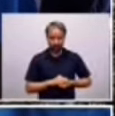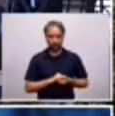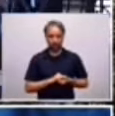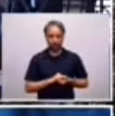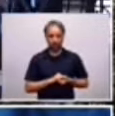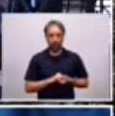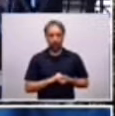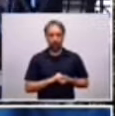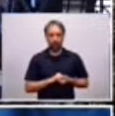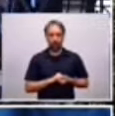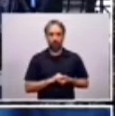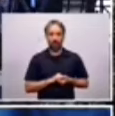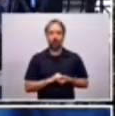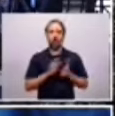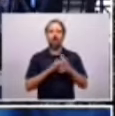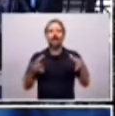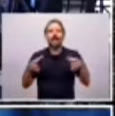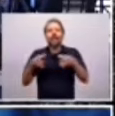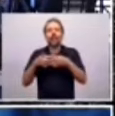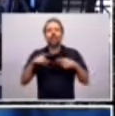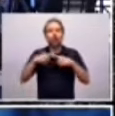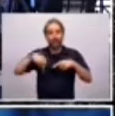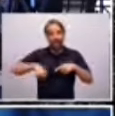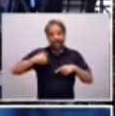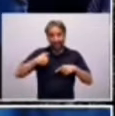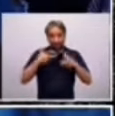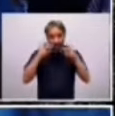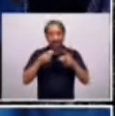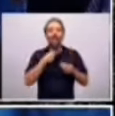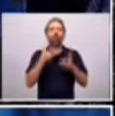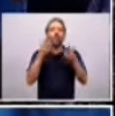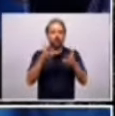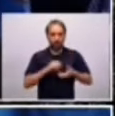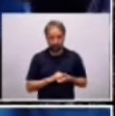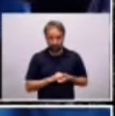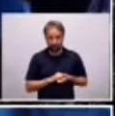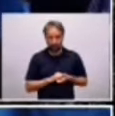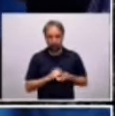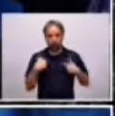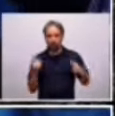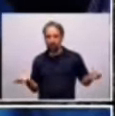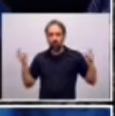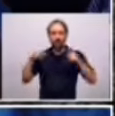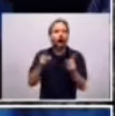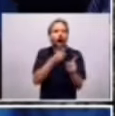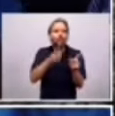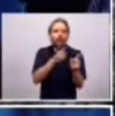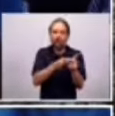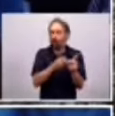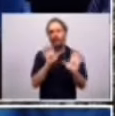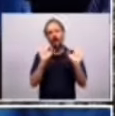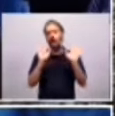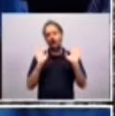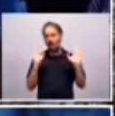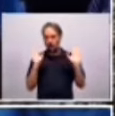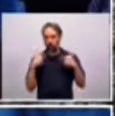Gobernadores? ¿Qué dijeron todos los bloques parlamentarios? Bueno, se encontraron la Liga de Gobernadores. Todavía no llegó la respuesta. No, sí, sacaron un documento hoy hace